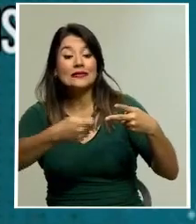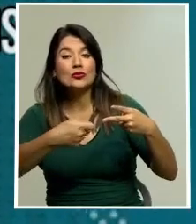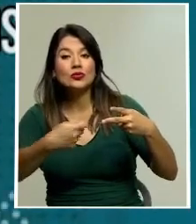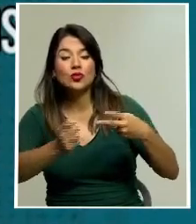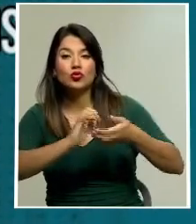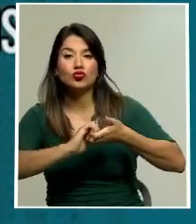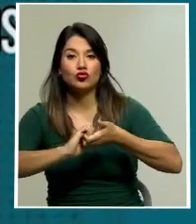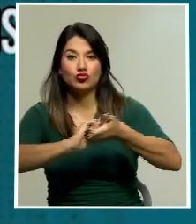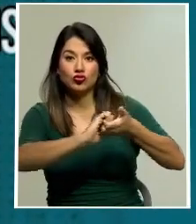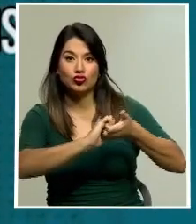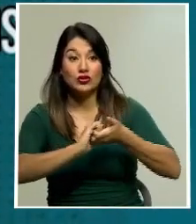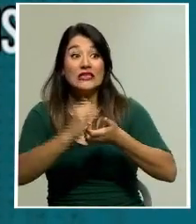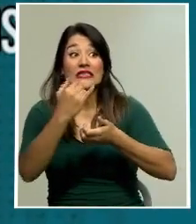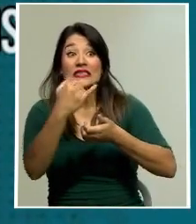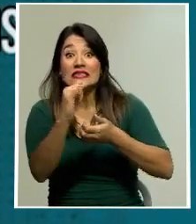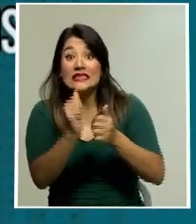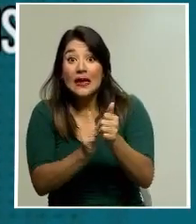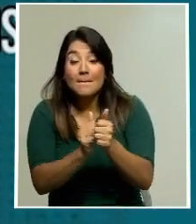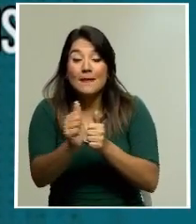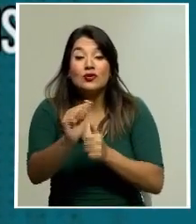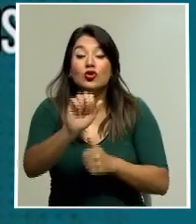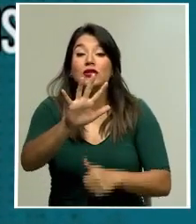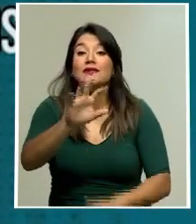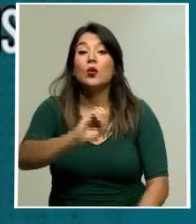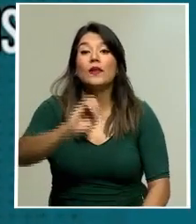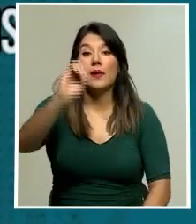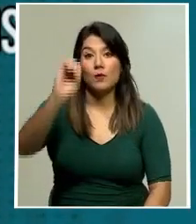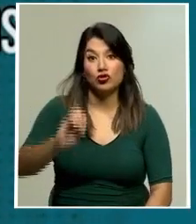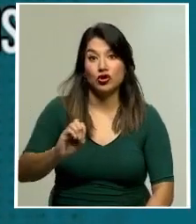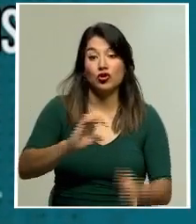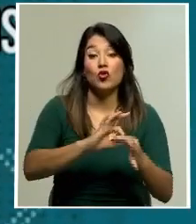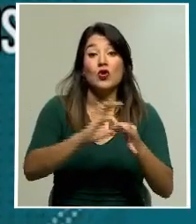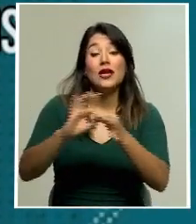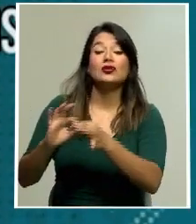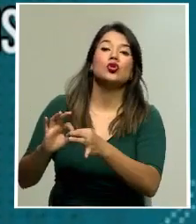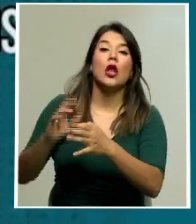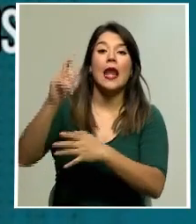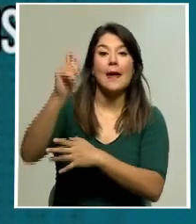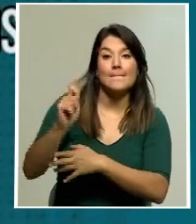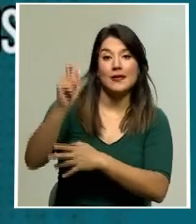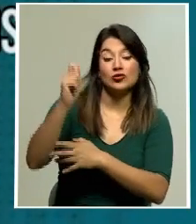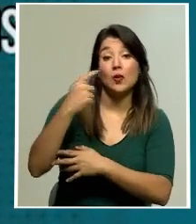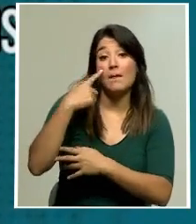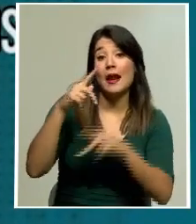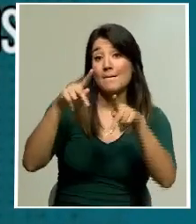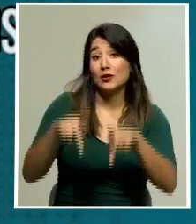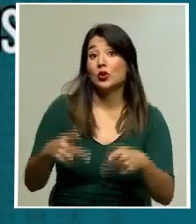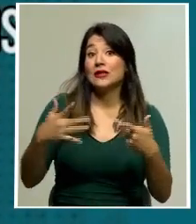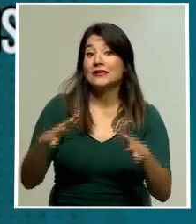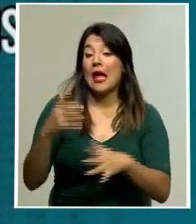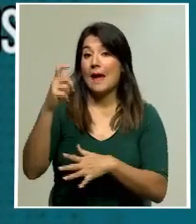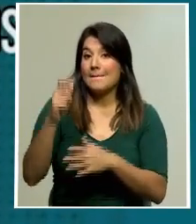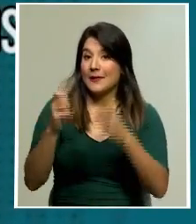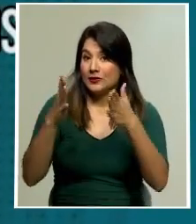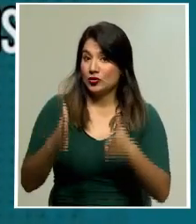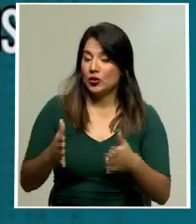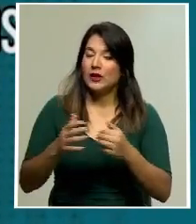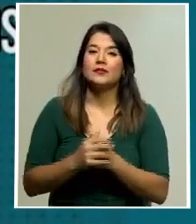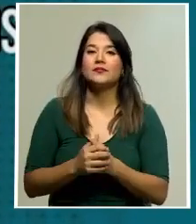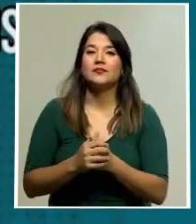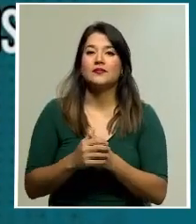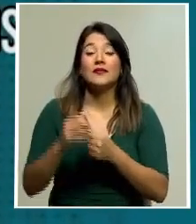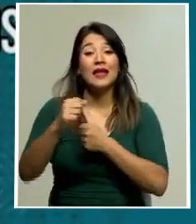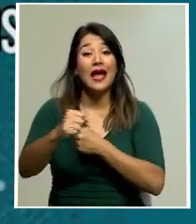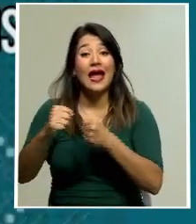cuanto excedan el 50% del monto bruto de la pensión que corresponde a la persona jubilada o pensionada. La sala gradúa y dimensiona